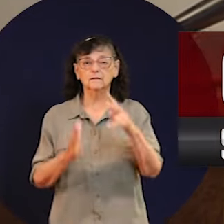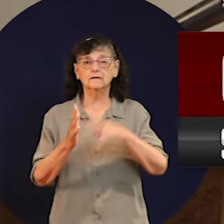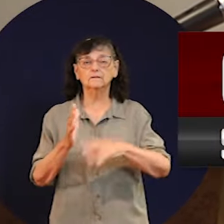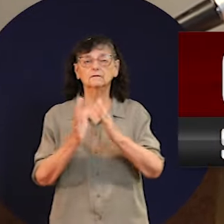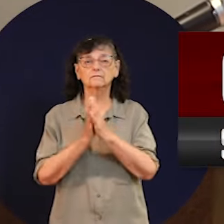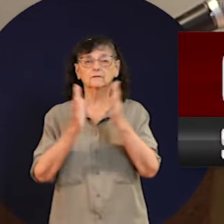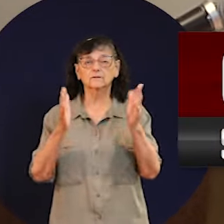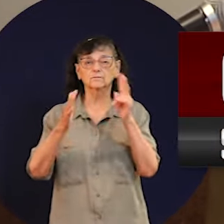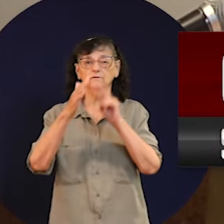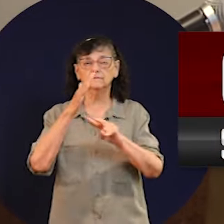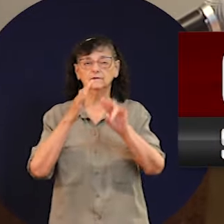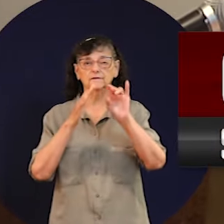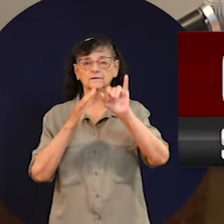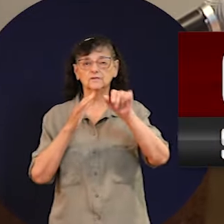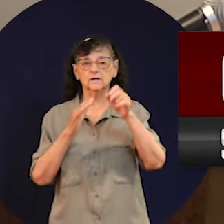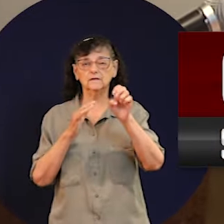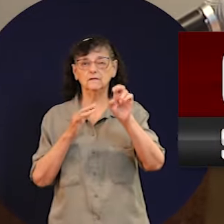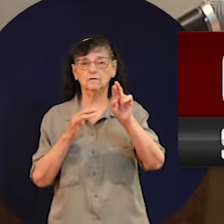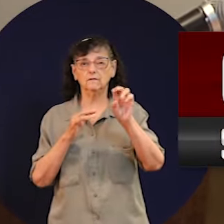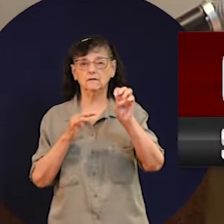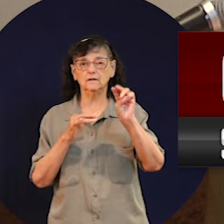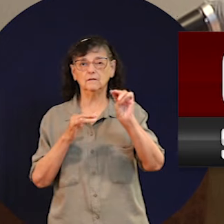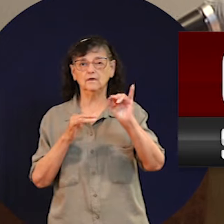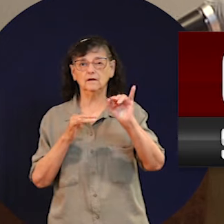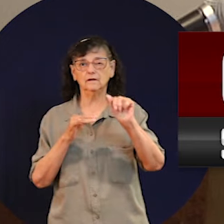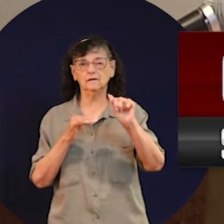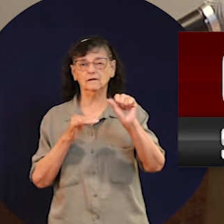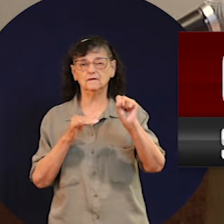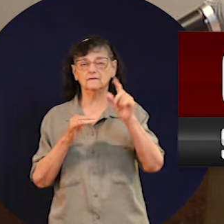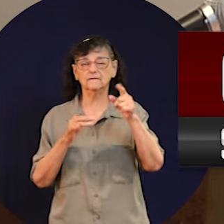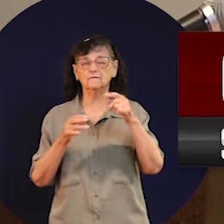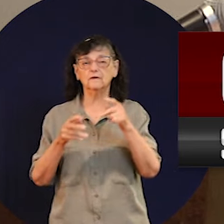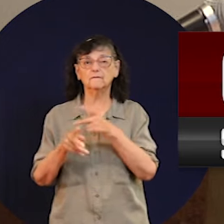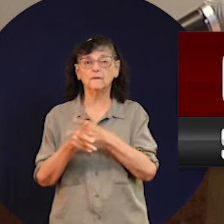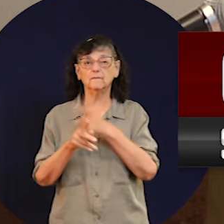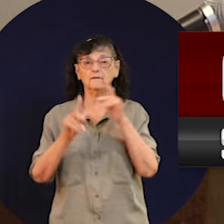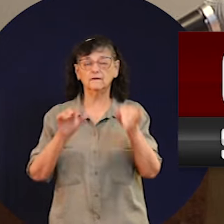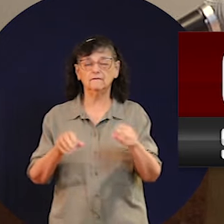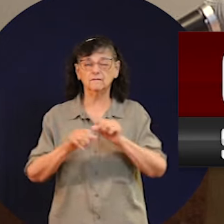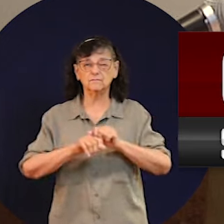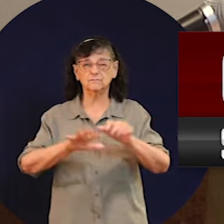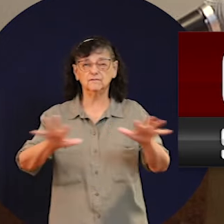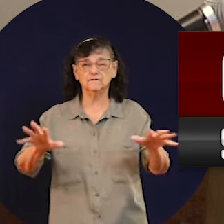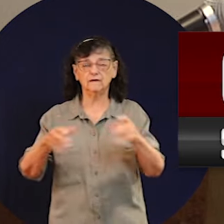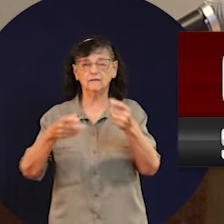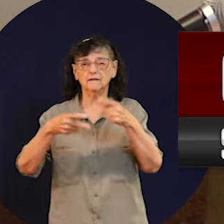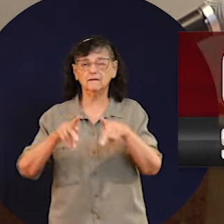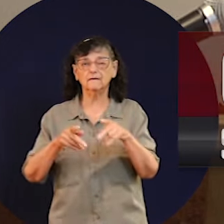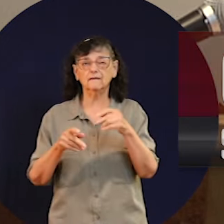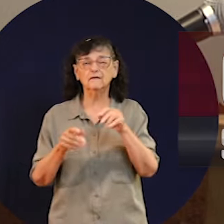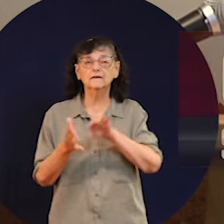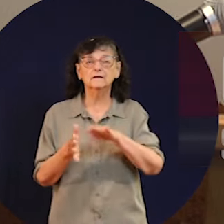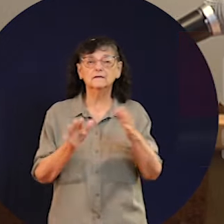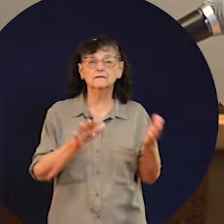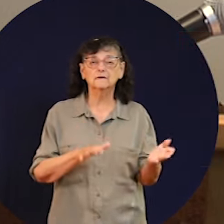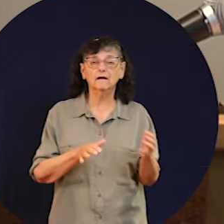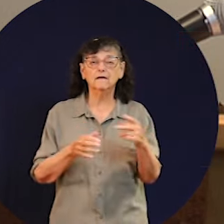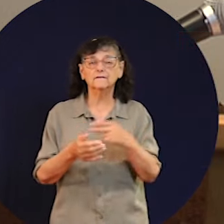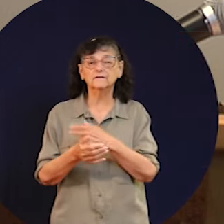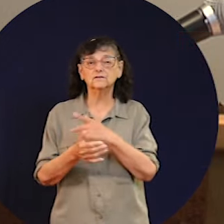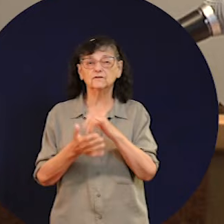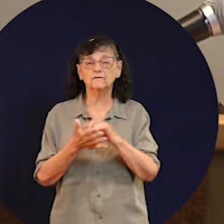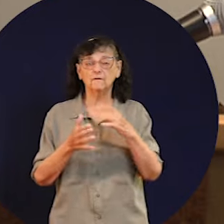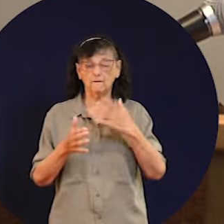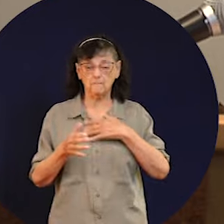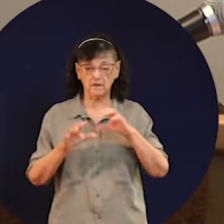Lectura del libro del profeta Jeremías. Ay de los pastores que dispersan y dejan parecer a las ovejas de